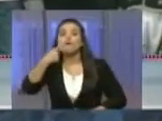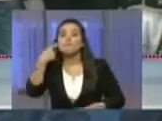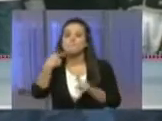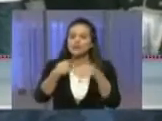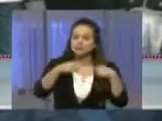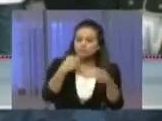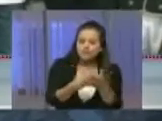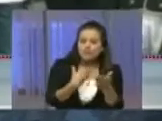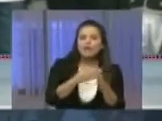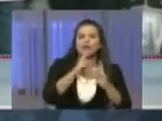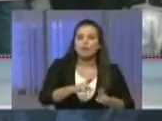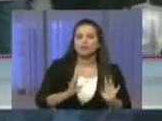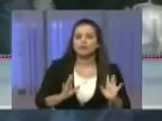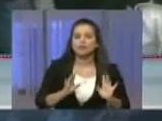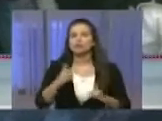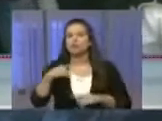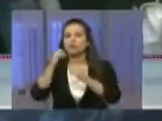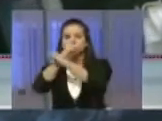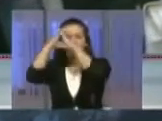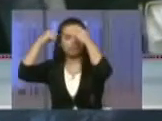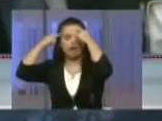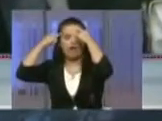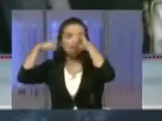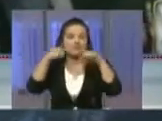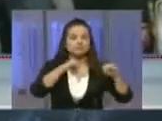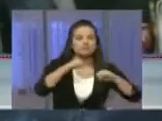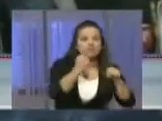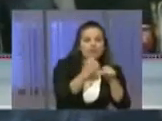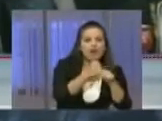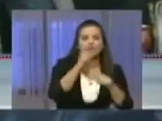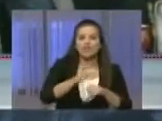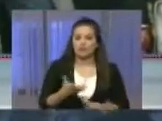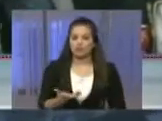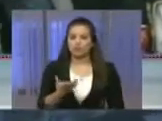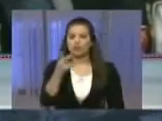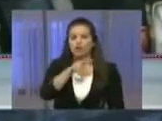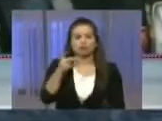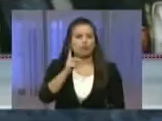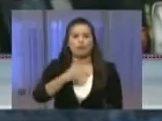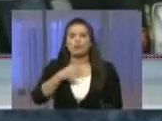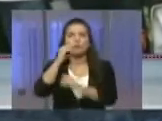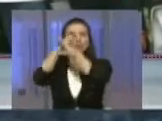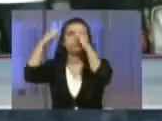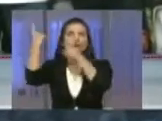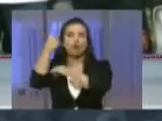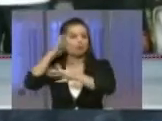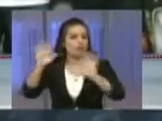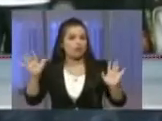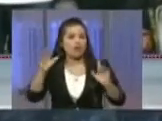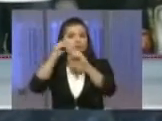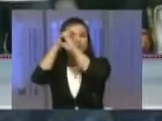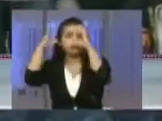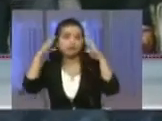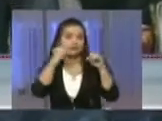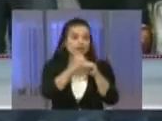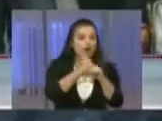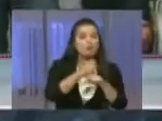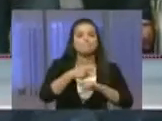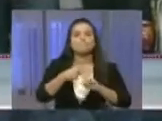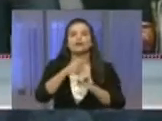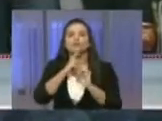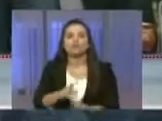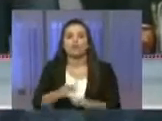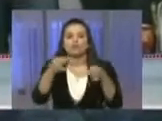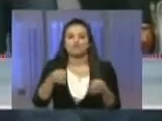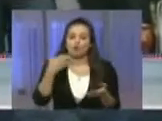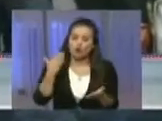visión acción y de la visión a la acción resultados concretos concretos